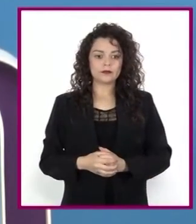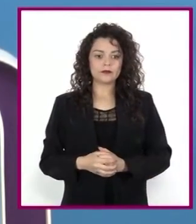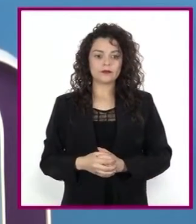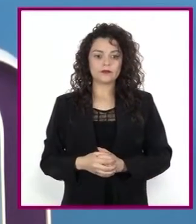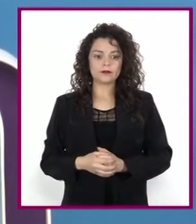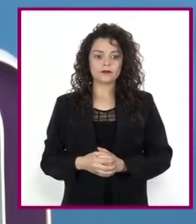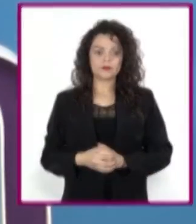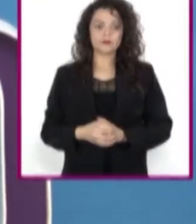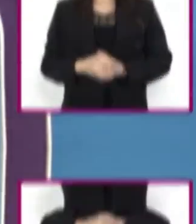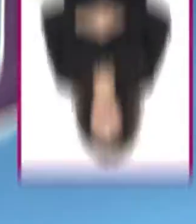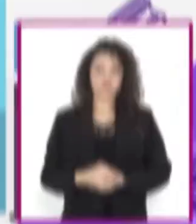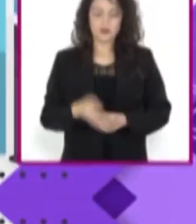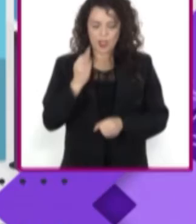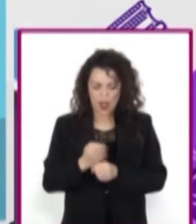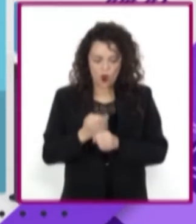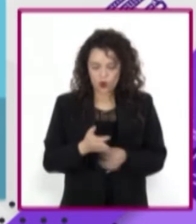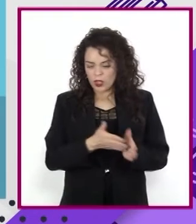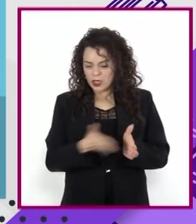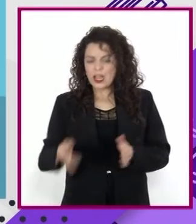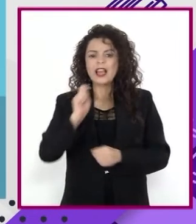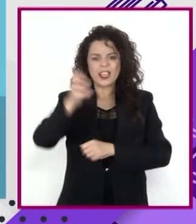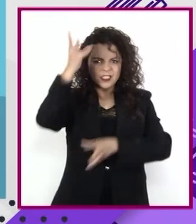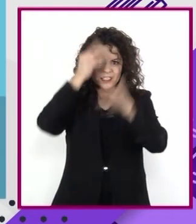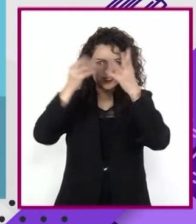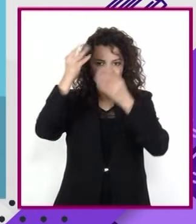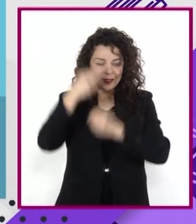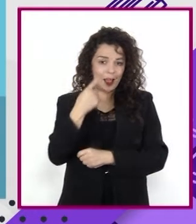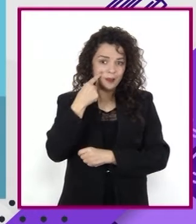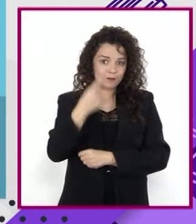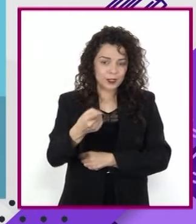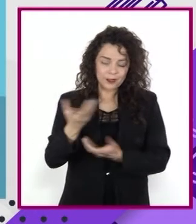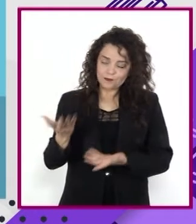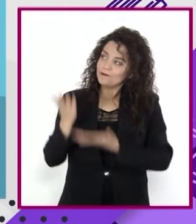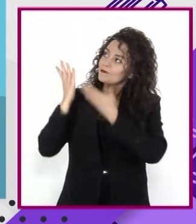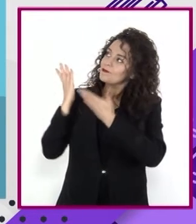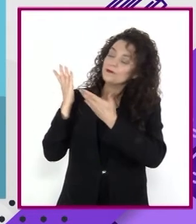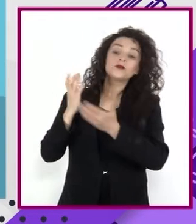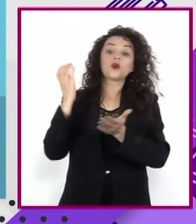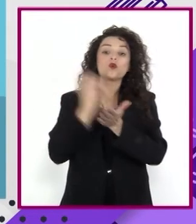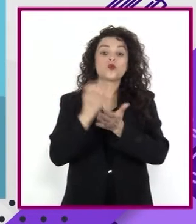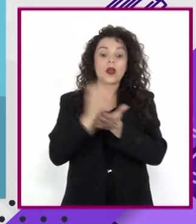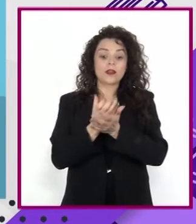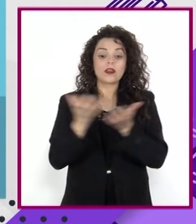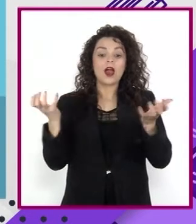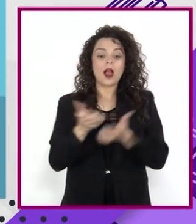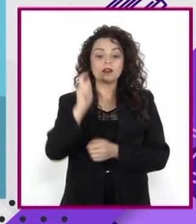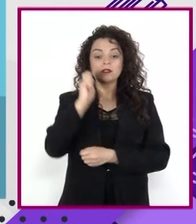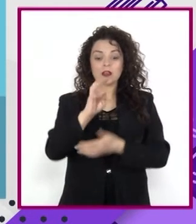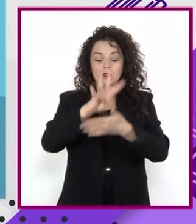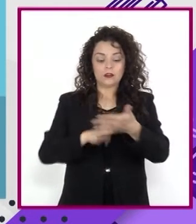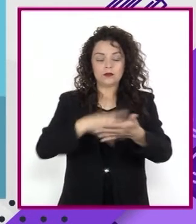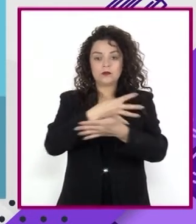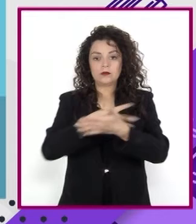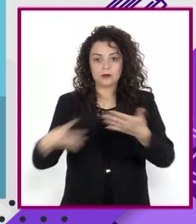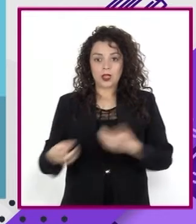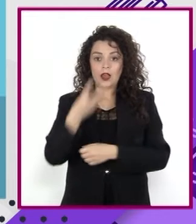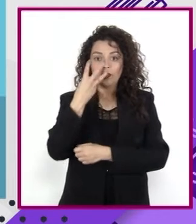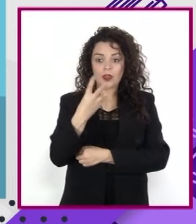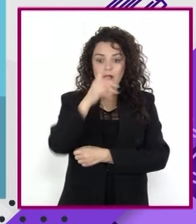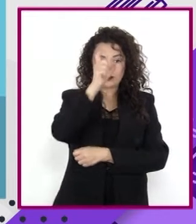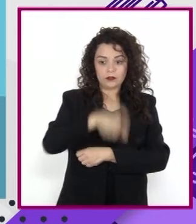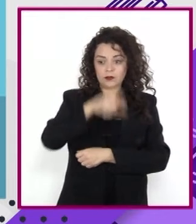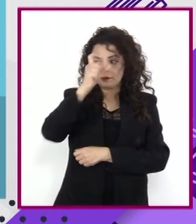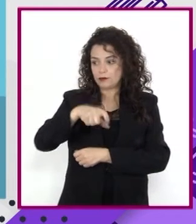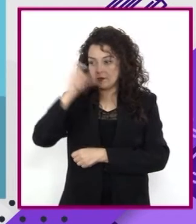Recapitulemos lo que hemos estudiado hasta ahora. En su cuaderno, hagan un cuadro. Divídanlo en 3 columnas. En la